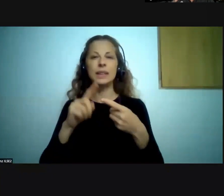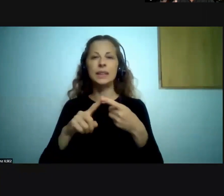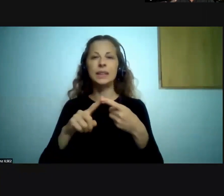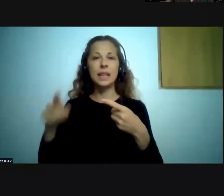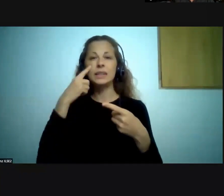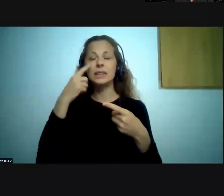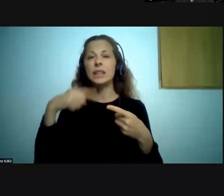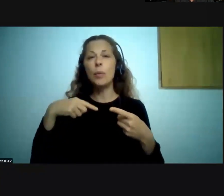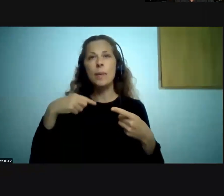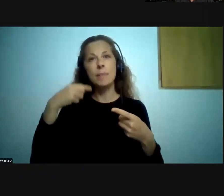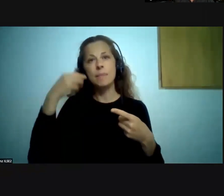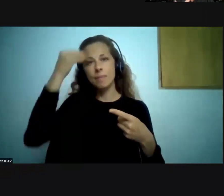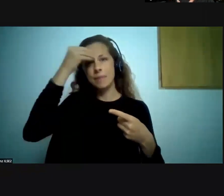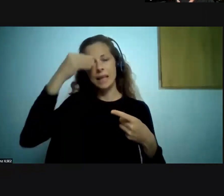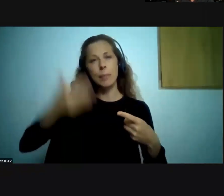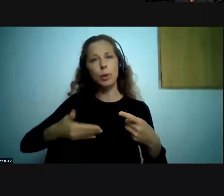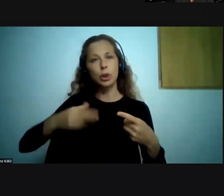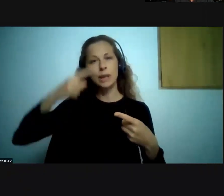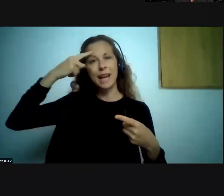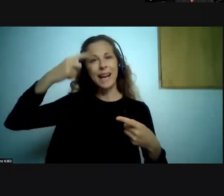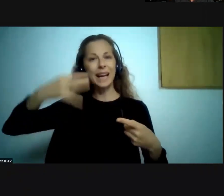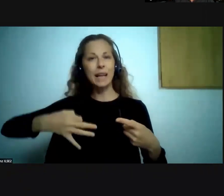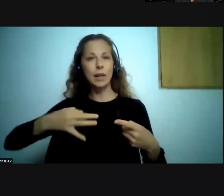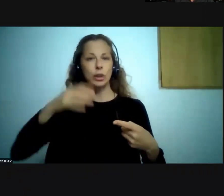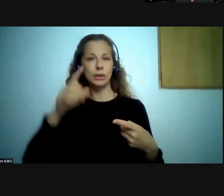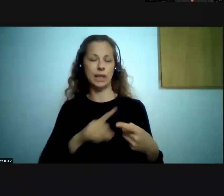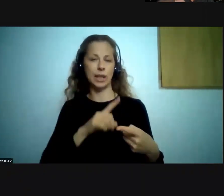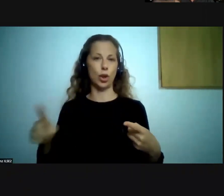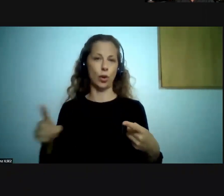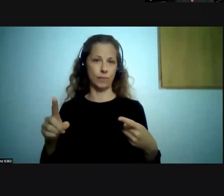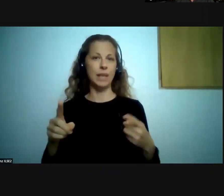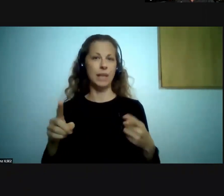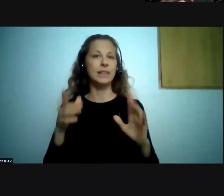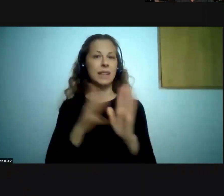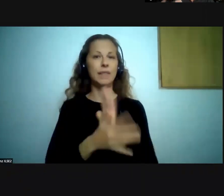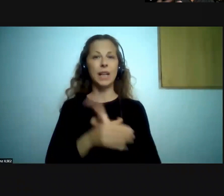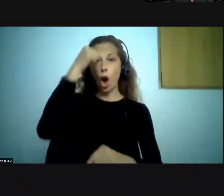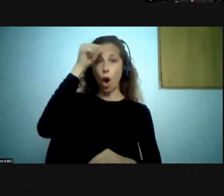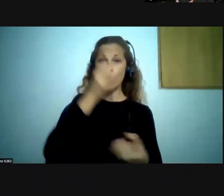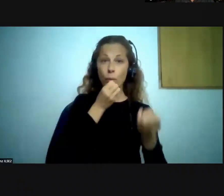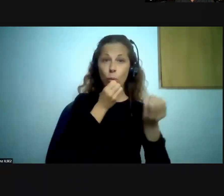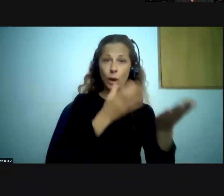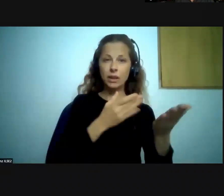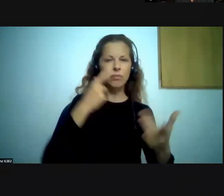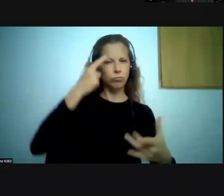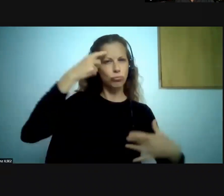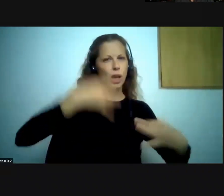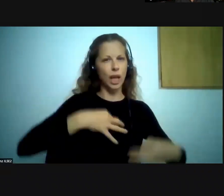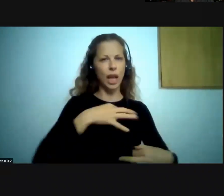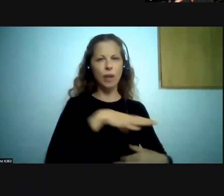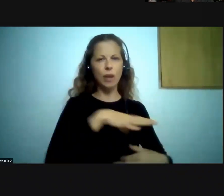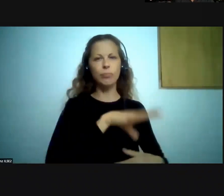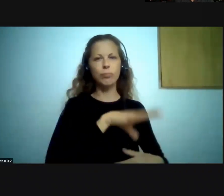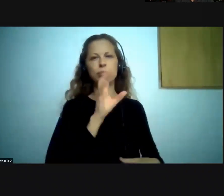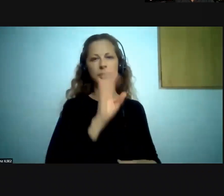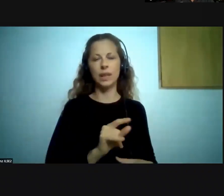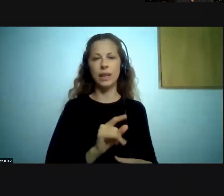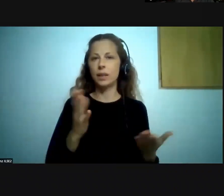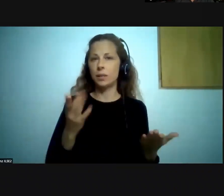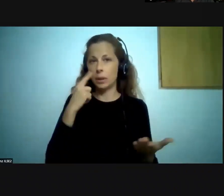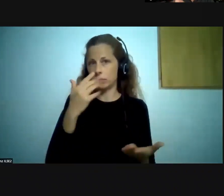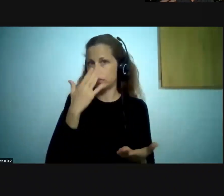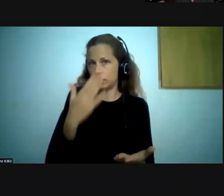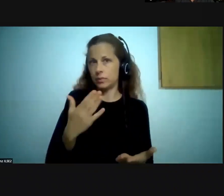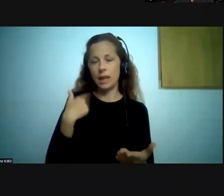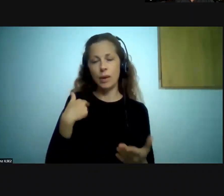credibilidad. La voz de los hombres no se cuestiona. Tú lo decías respecto a mi mensaje, que también me llaman feminazi y todas esas cosas, pero es verdad que influye de